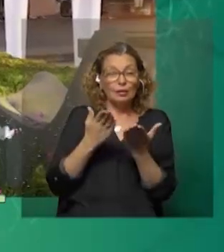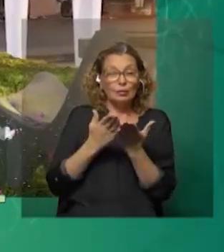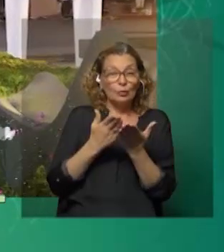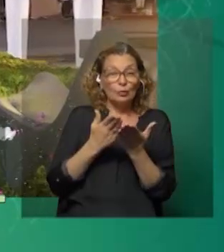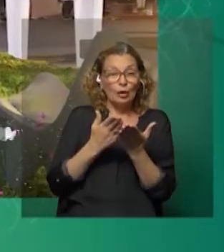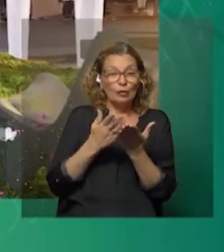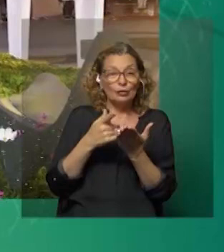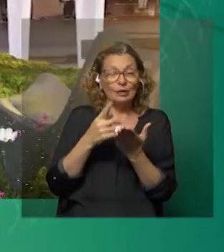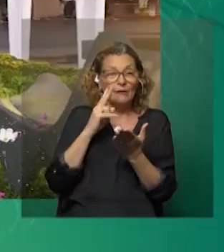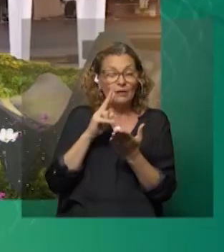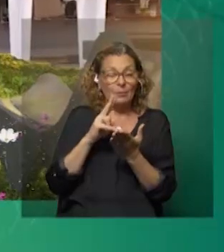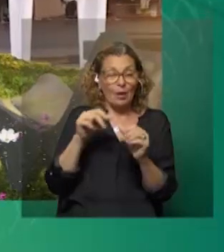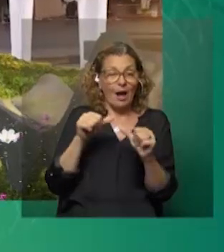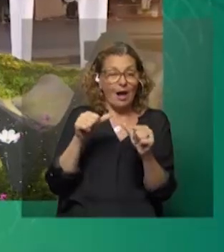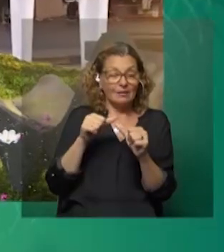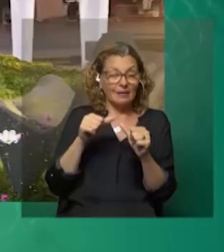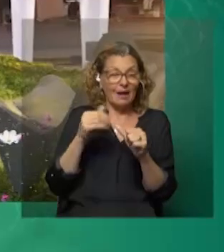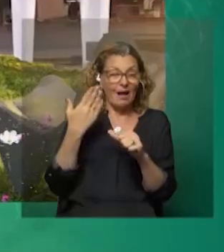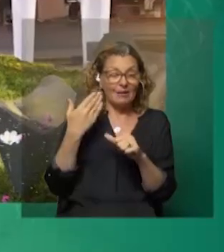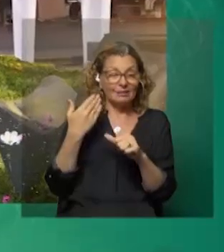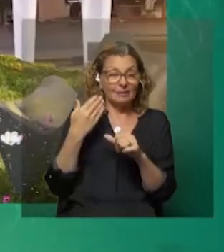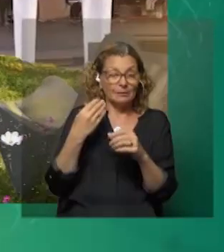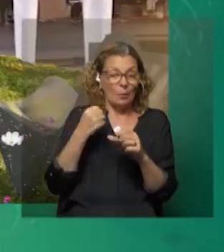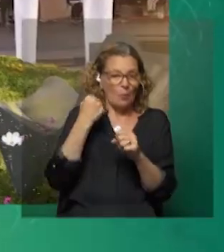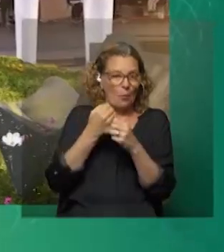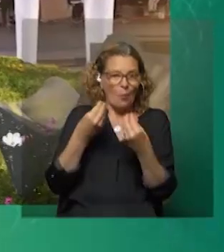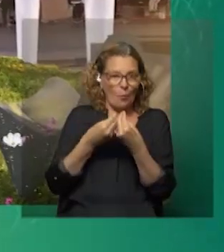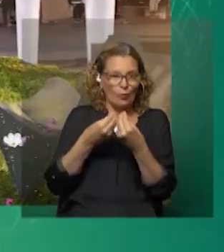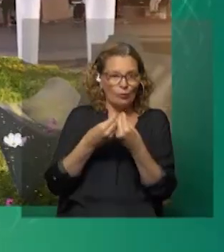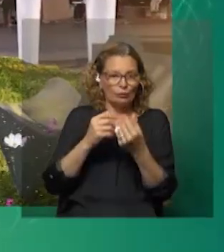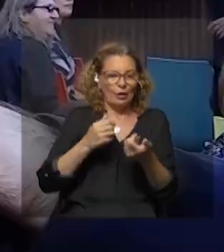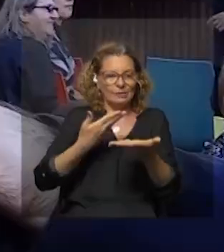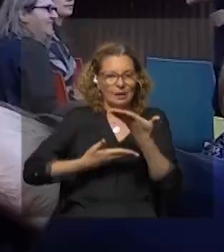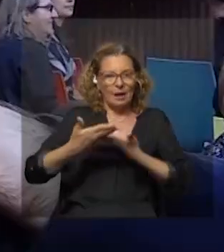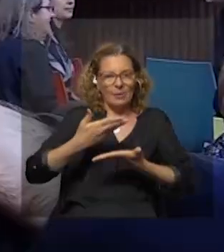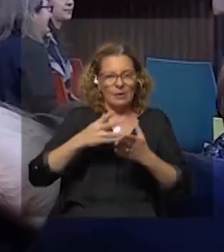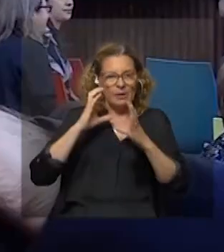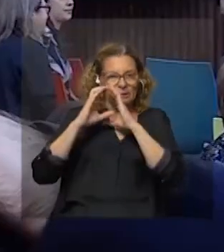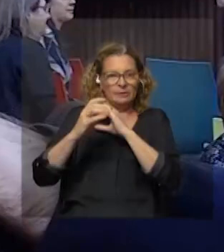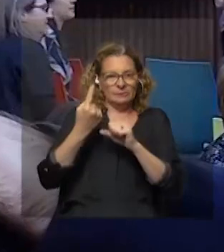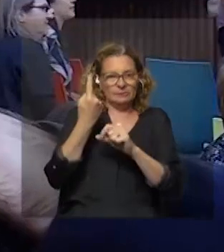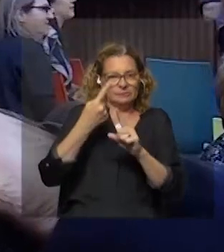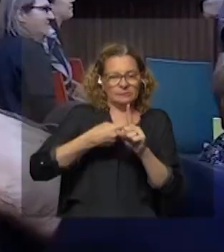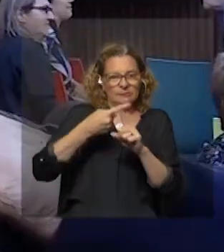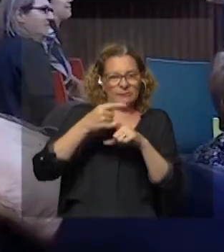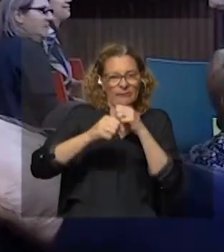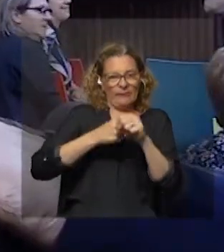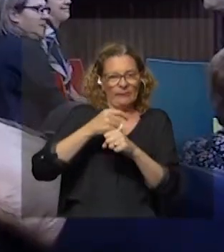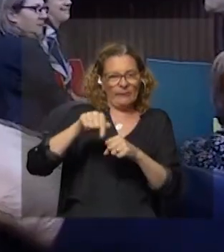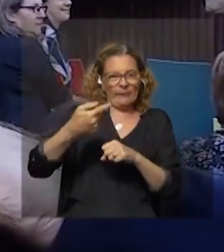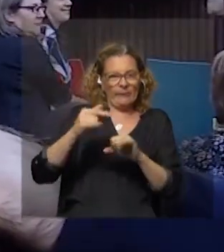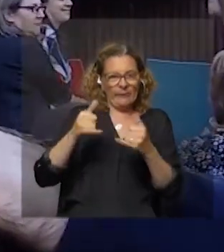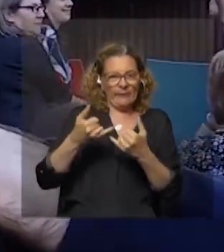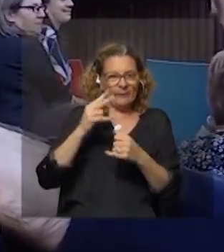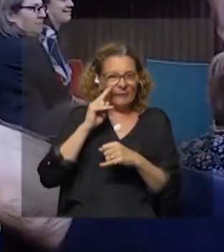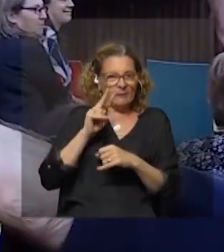movilidad Son puntos de altísimo tránsito puntos de intercambio en los primeros meses del próximo año se estarán